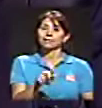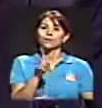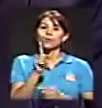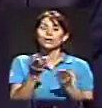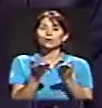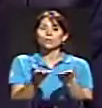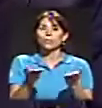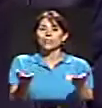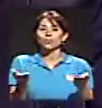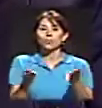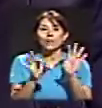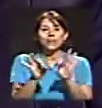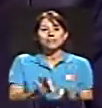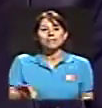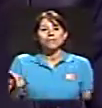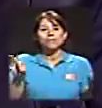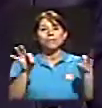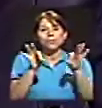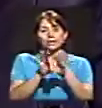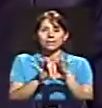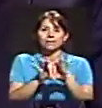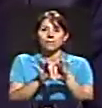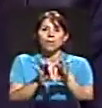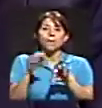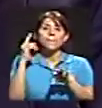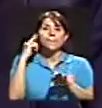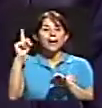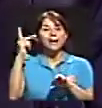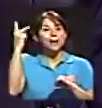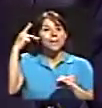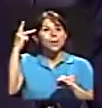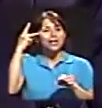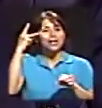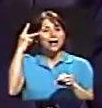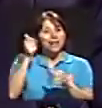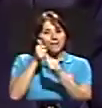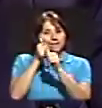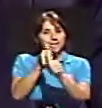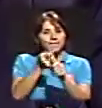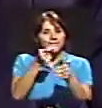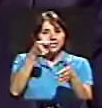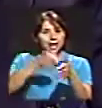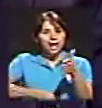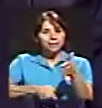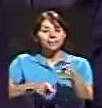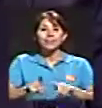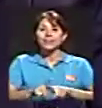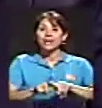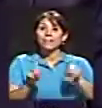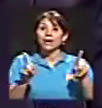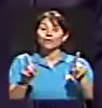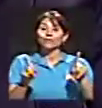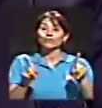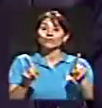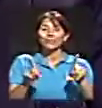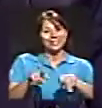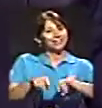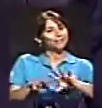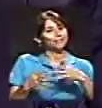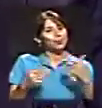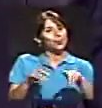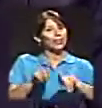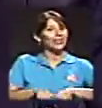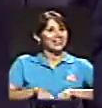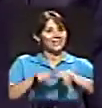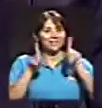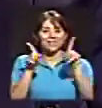un instrumento importantísimo para la política fiscal. Sin duda. Sin embargo, la realidad es otra. La realidad es